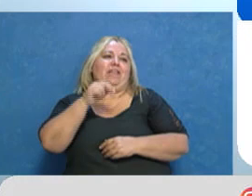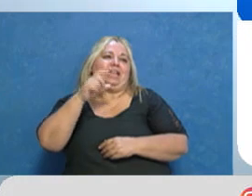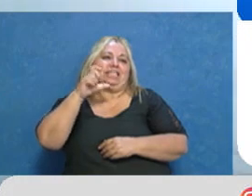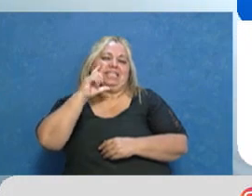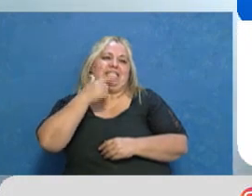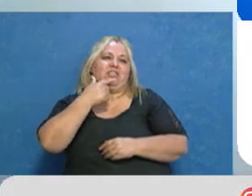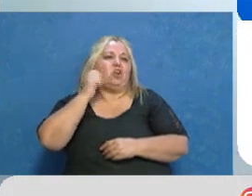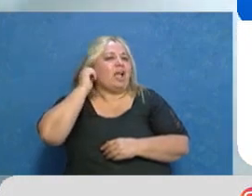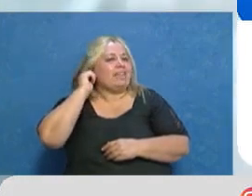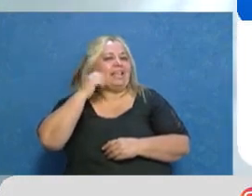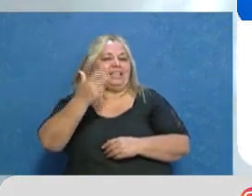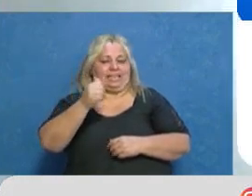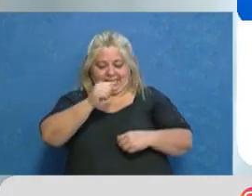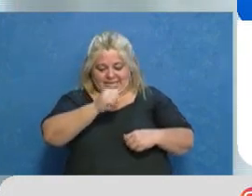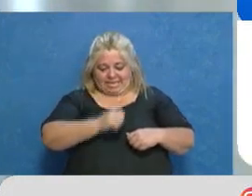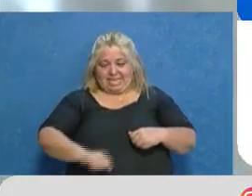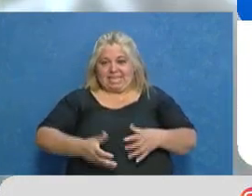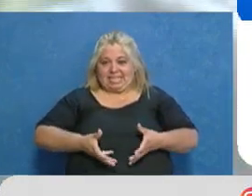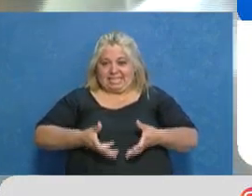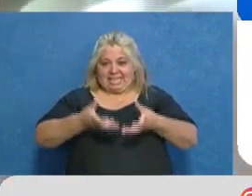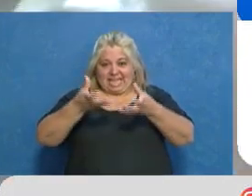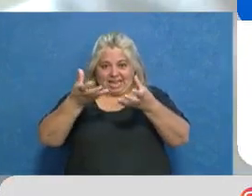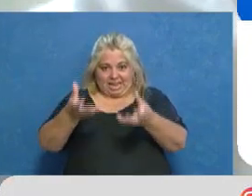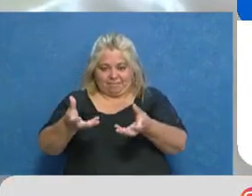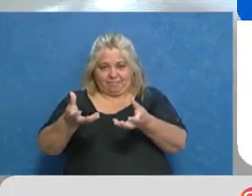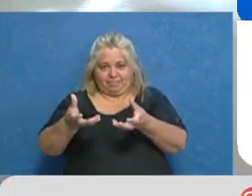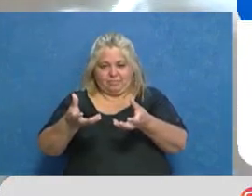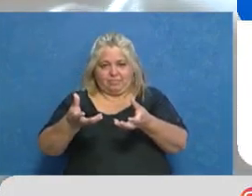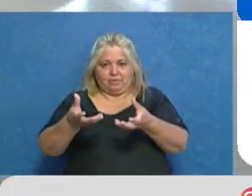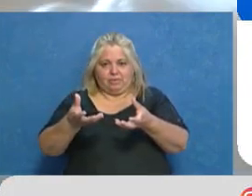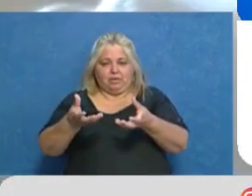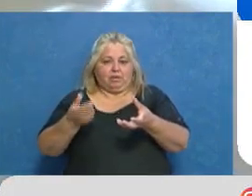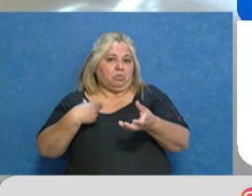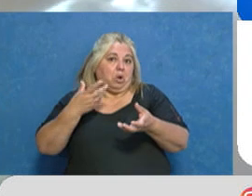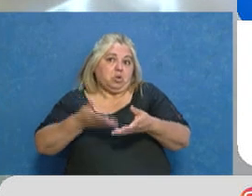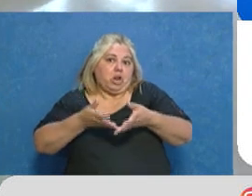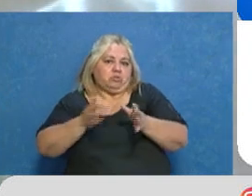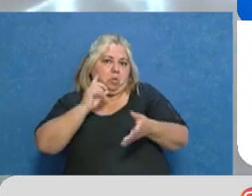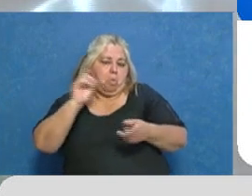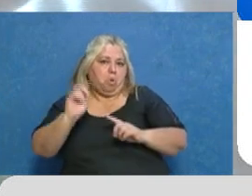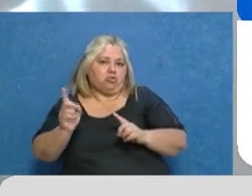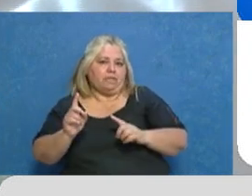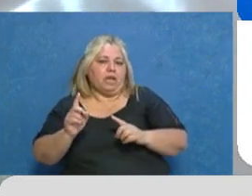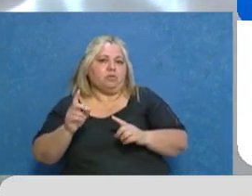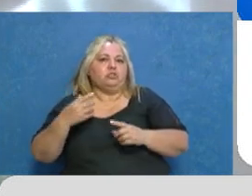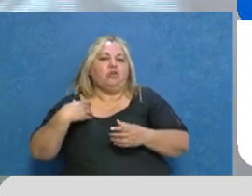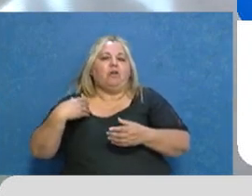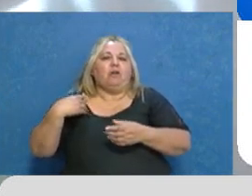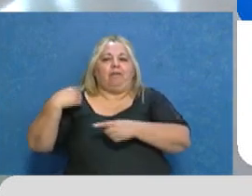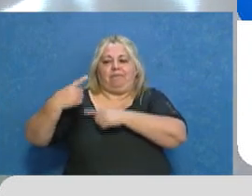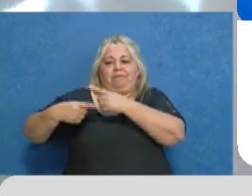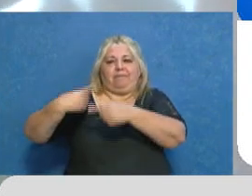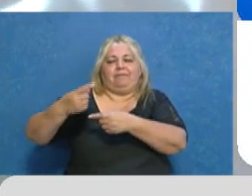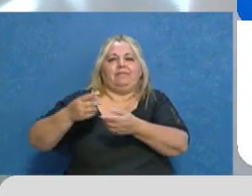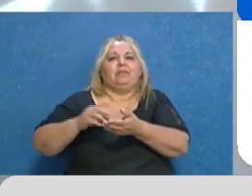nació por cesárea. Nosotros hasta el momento que él nació no sabíamos que tenía esta afección. Es algo hereditario. Yo soy la portadora